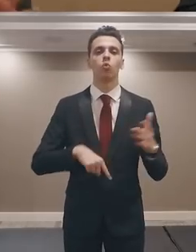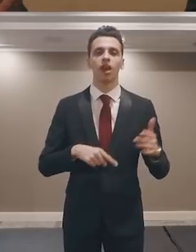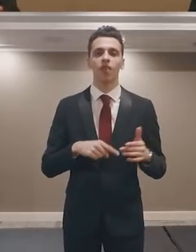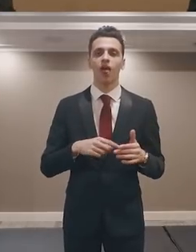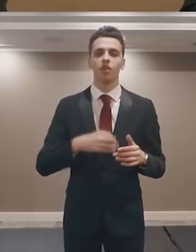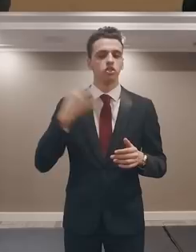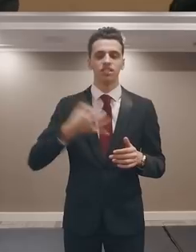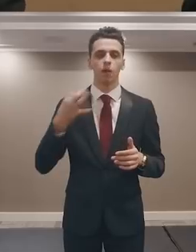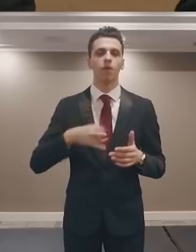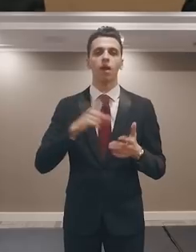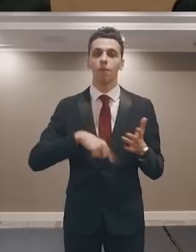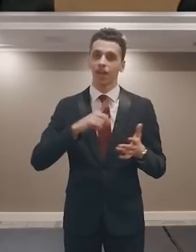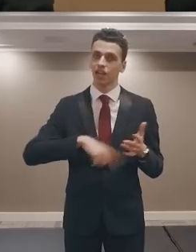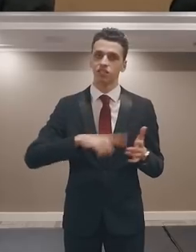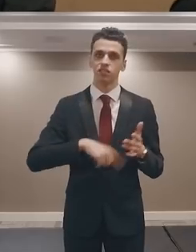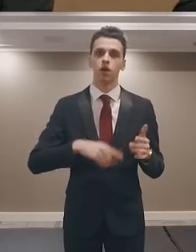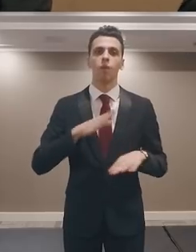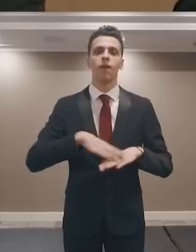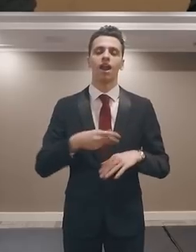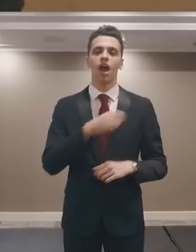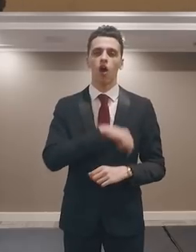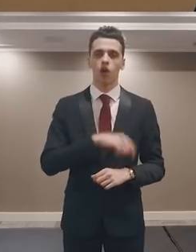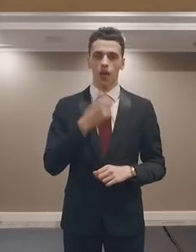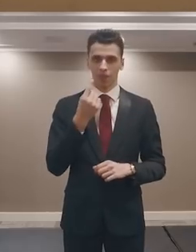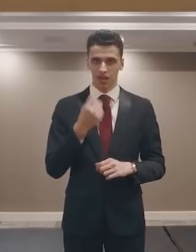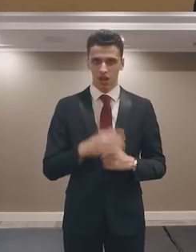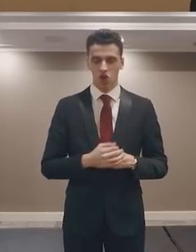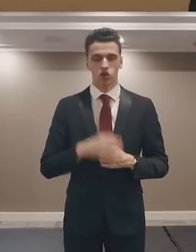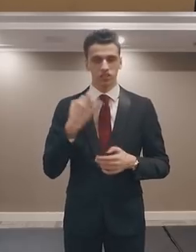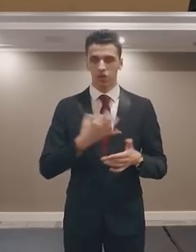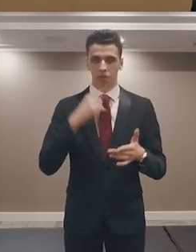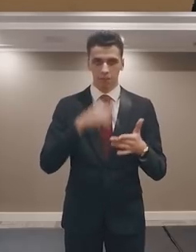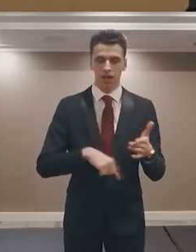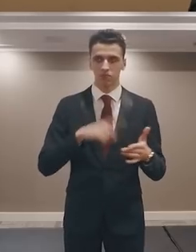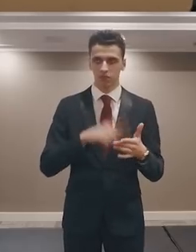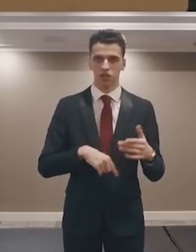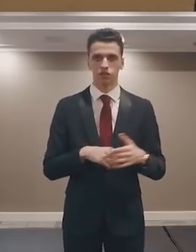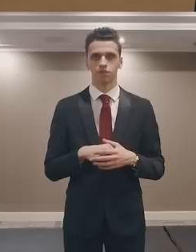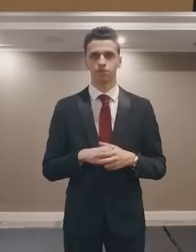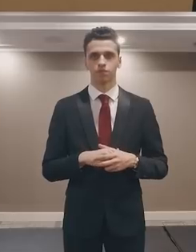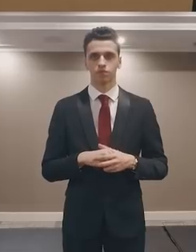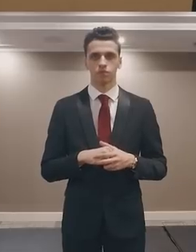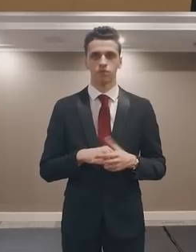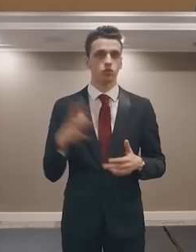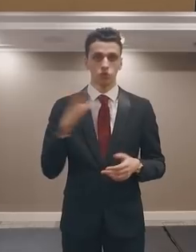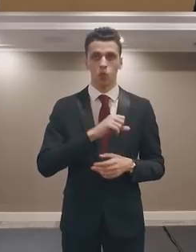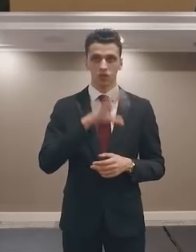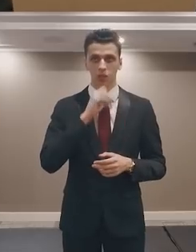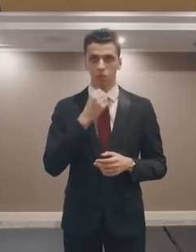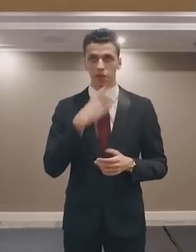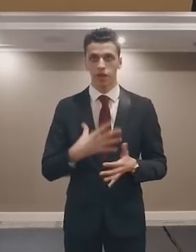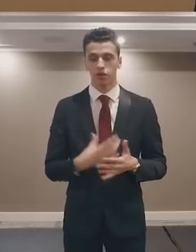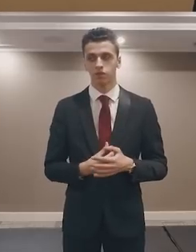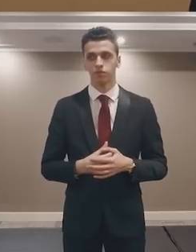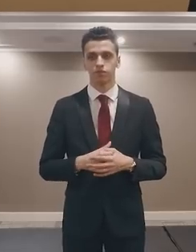esto entra por imitación se hace miembro y ahorra dinero poco a poco en su lucha para irse de crucero esto se entiende es sencillo